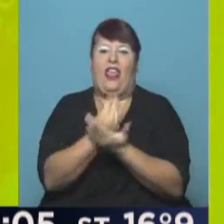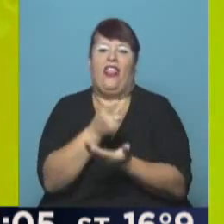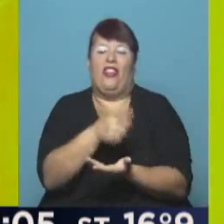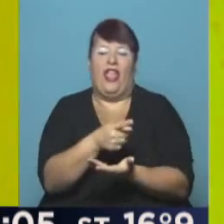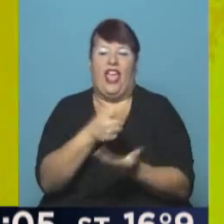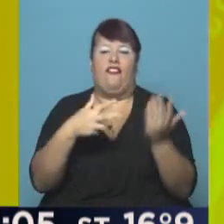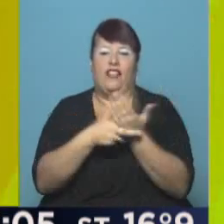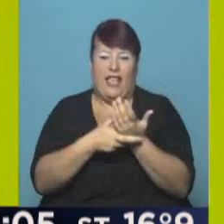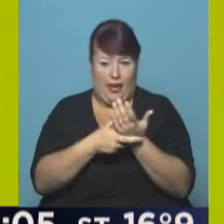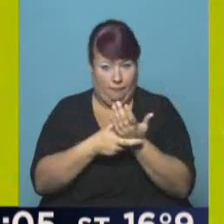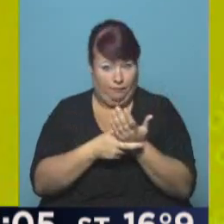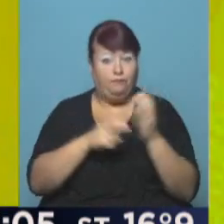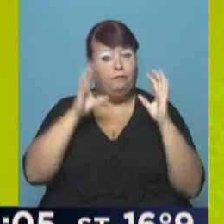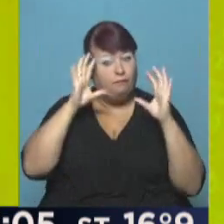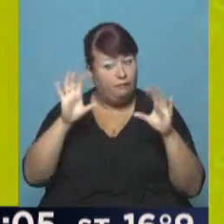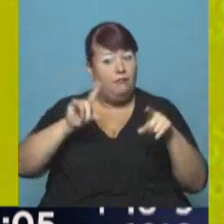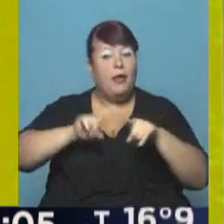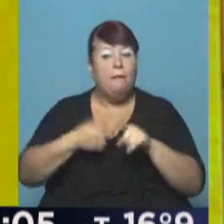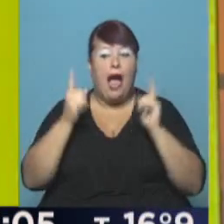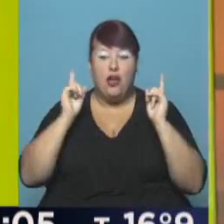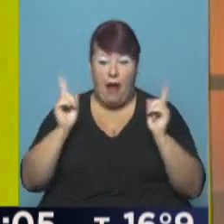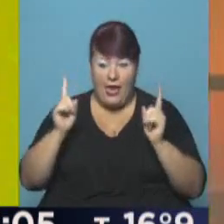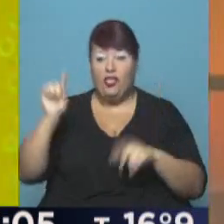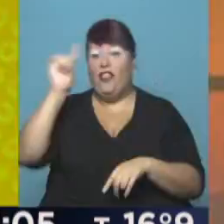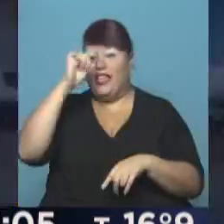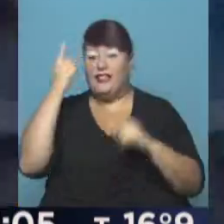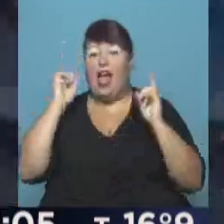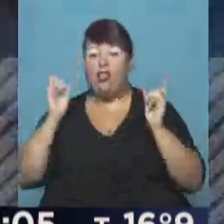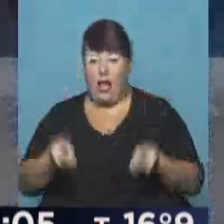en la Fiscalía. Recordemos que hay paro de docentes y estatales.